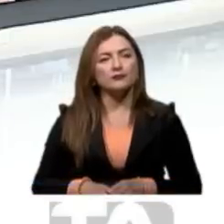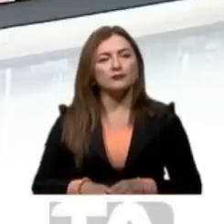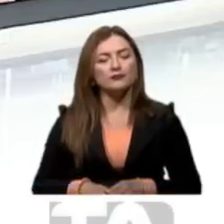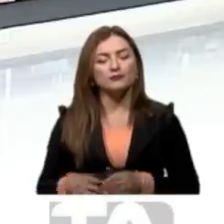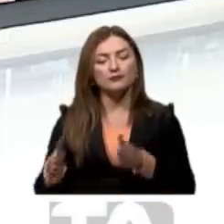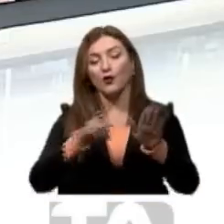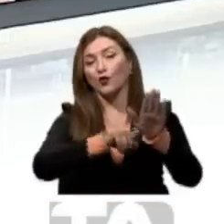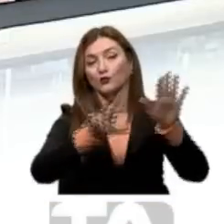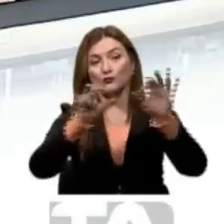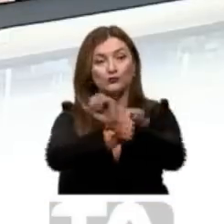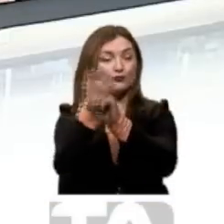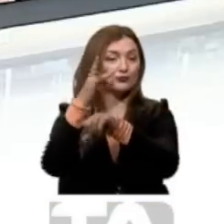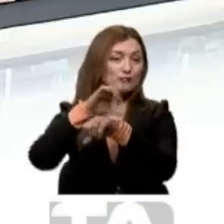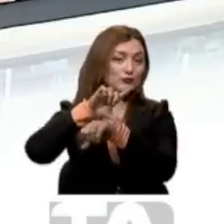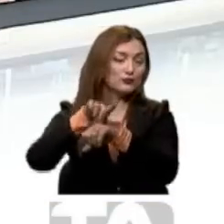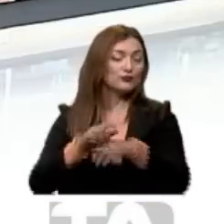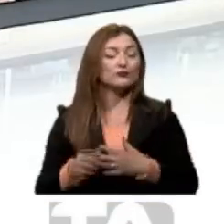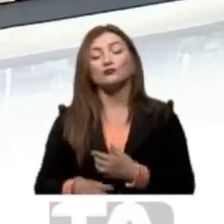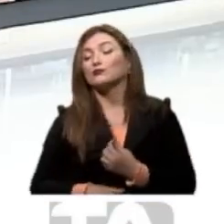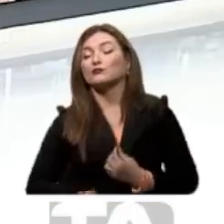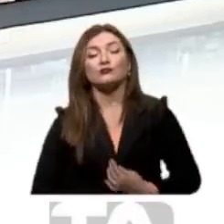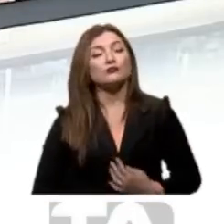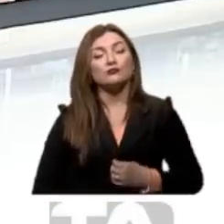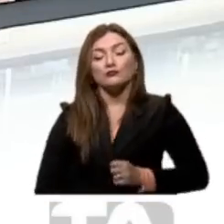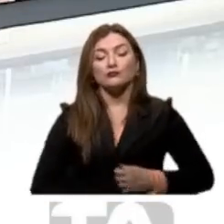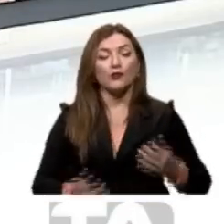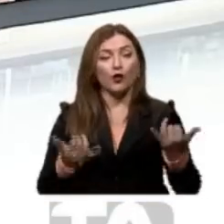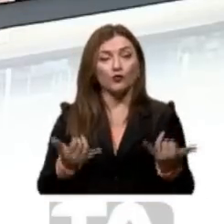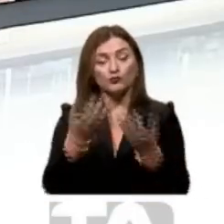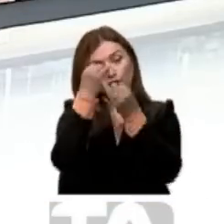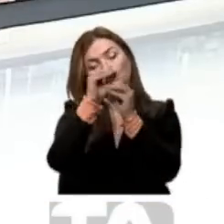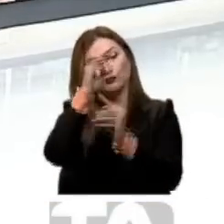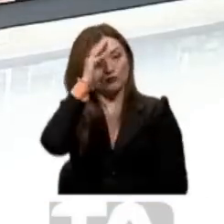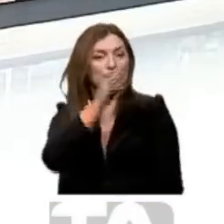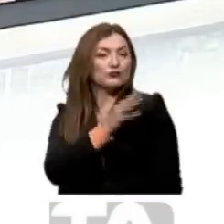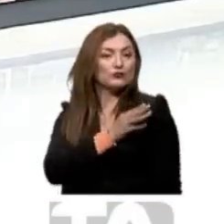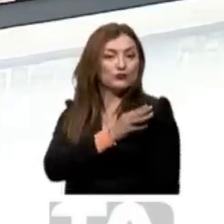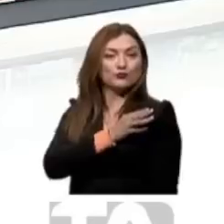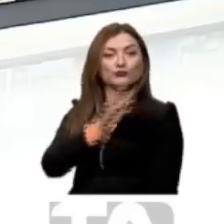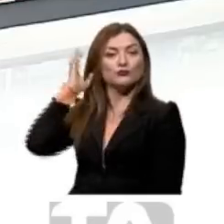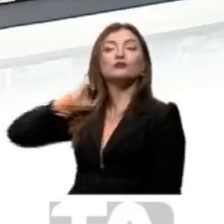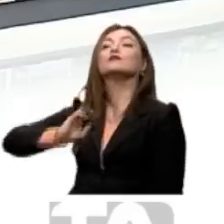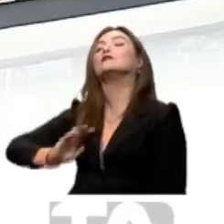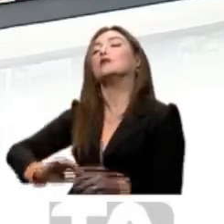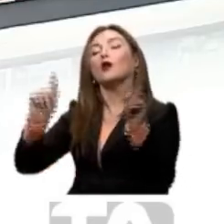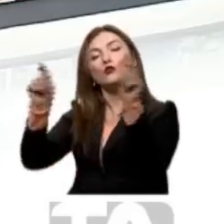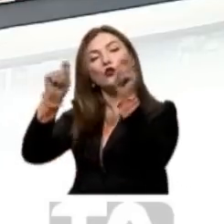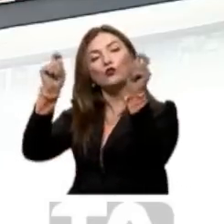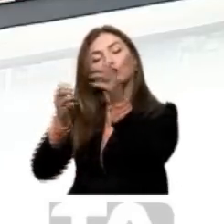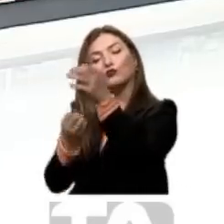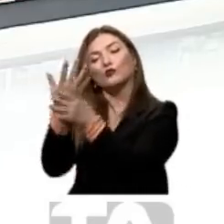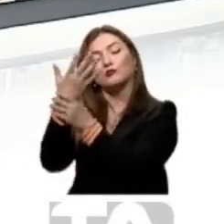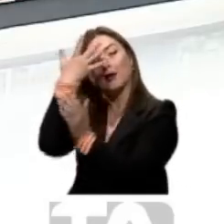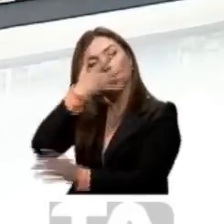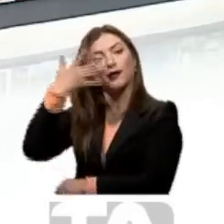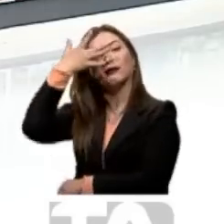8 de la mañana con 18 minutos, les contamos que se desarrolló la ceremonia militar por el aniversario de la creación de la Fuerza de Tarea Conjunta